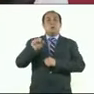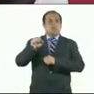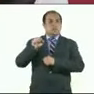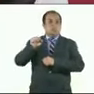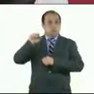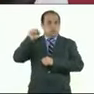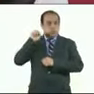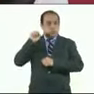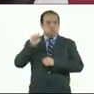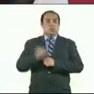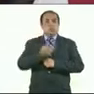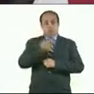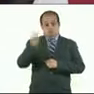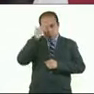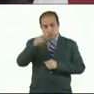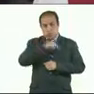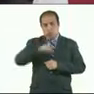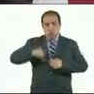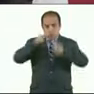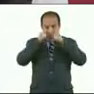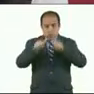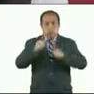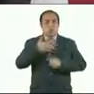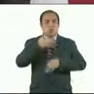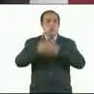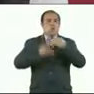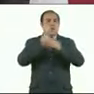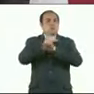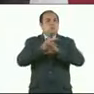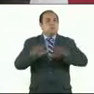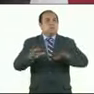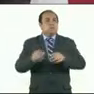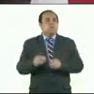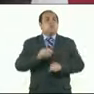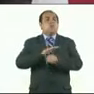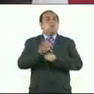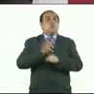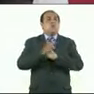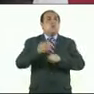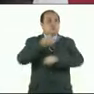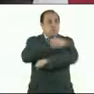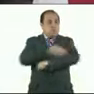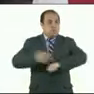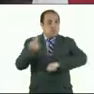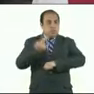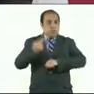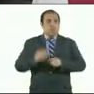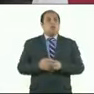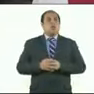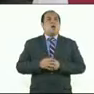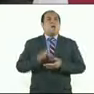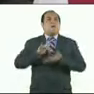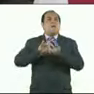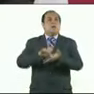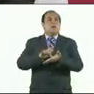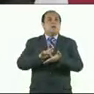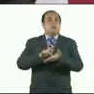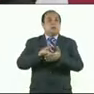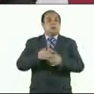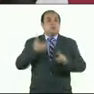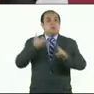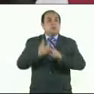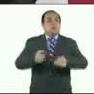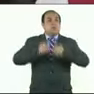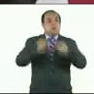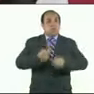como ustedes saben, pues estuvimos atendiendo y ya tenemos todos los detalles de cuáles son las familias que tenemos que intervenir para garantizar los derechos de las